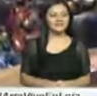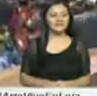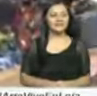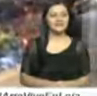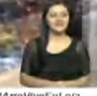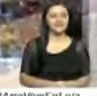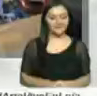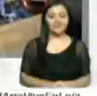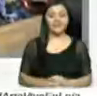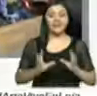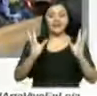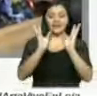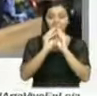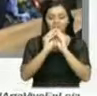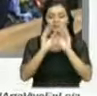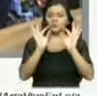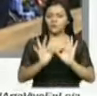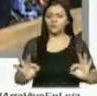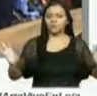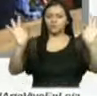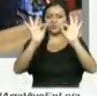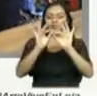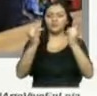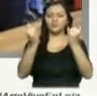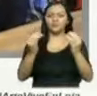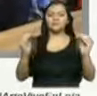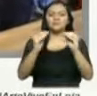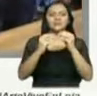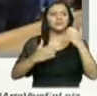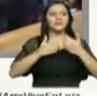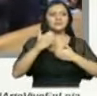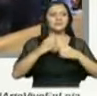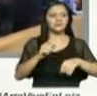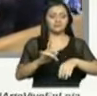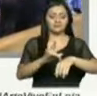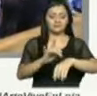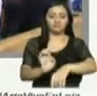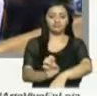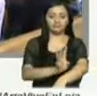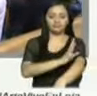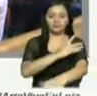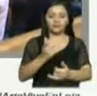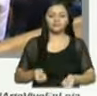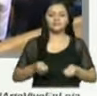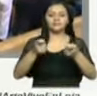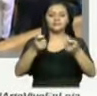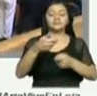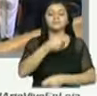Con ese acto simbólico, además muy emotivo, por cierto, le entregaron al